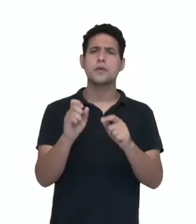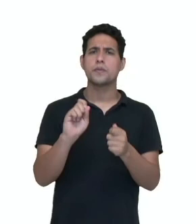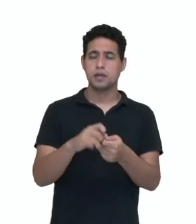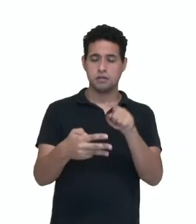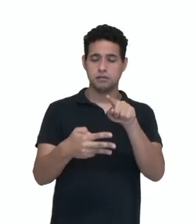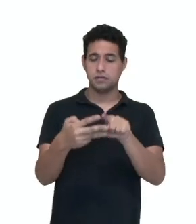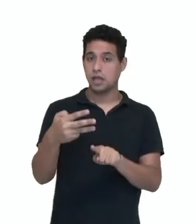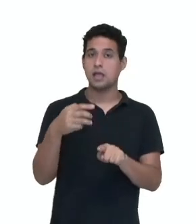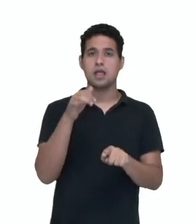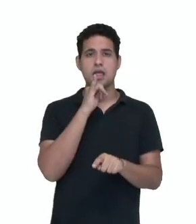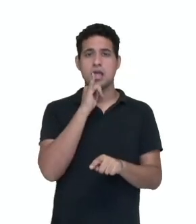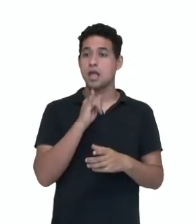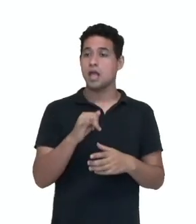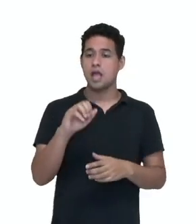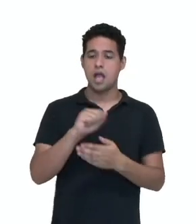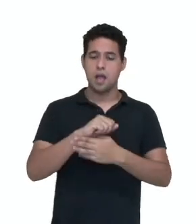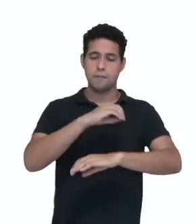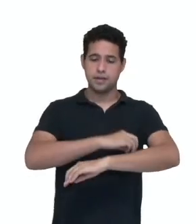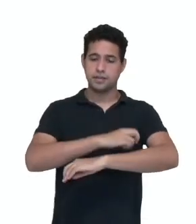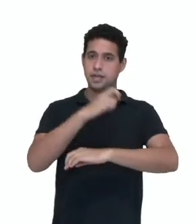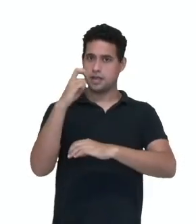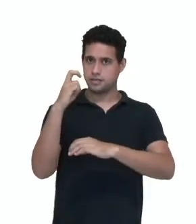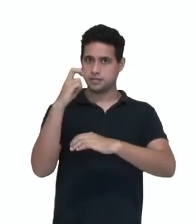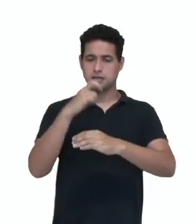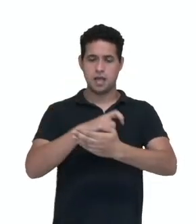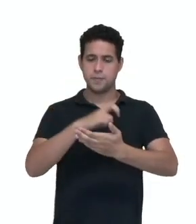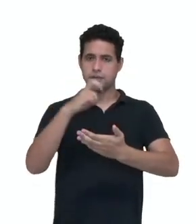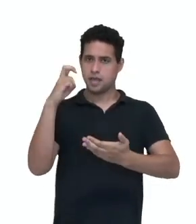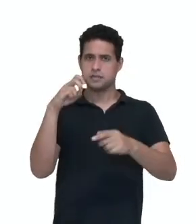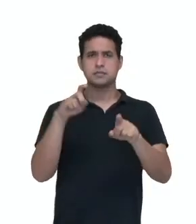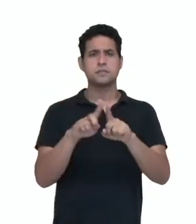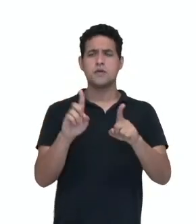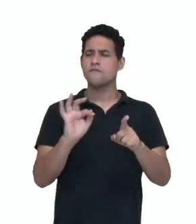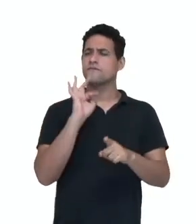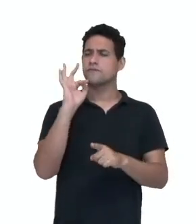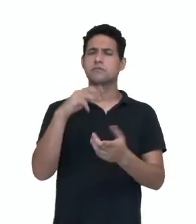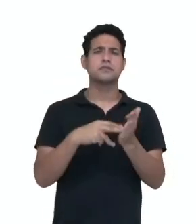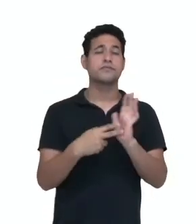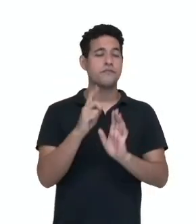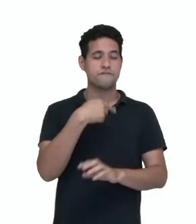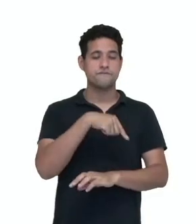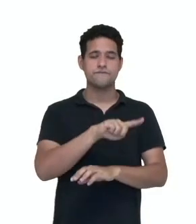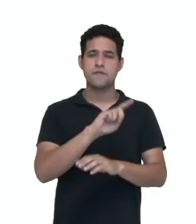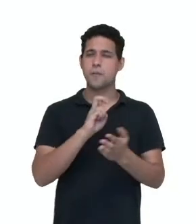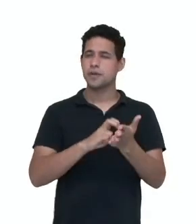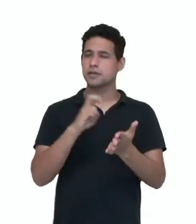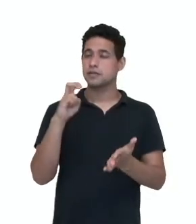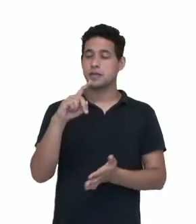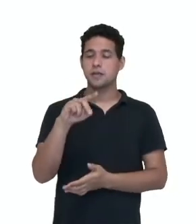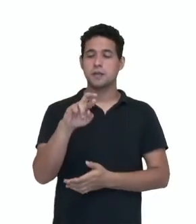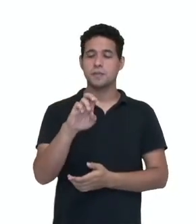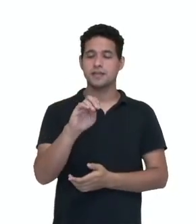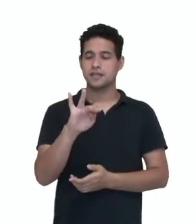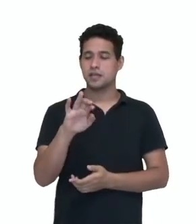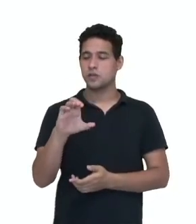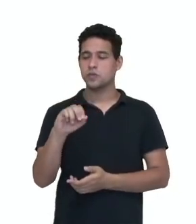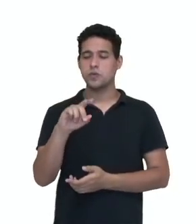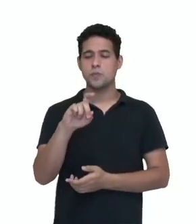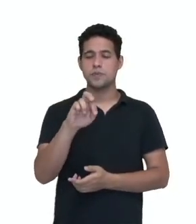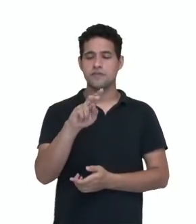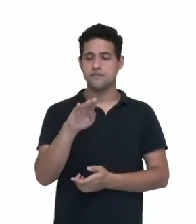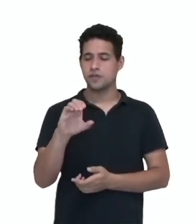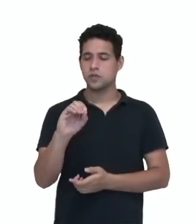indicativo, amanece. Perífrase del futuro, va a amanecer, pretérito perfecto compuesto,